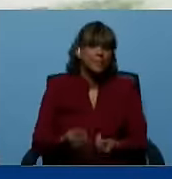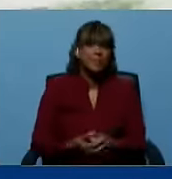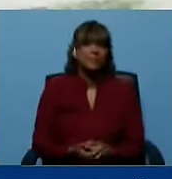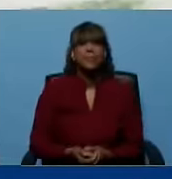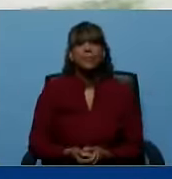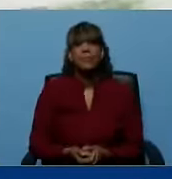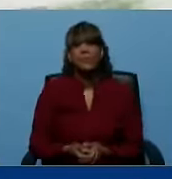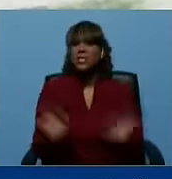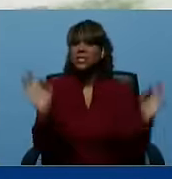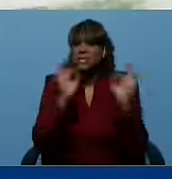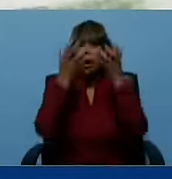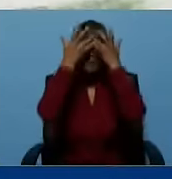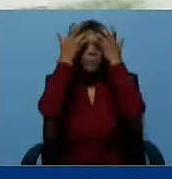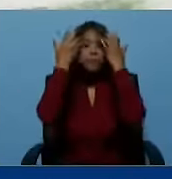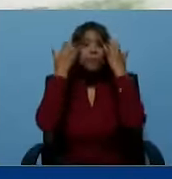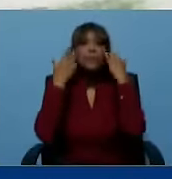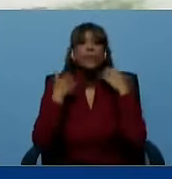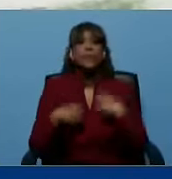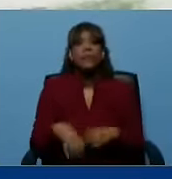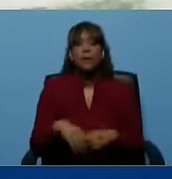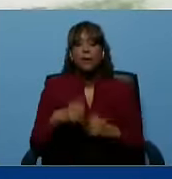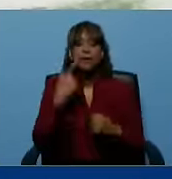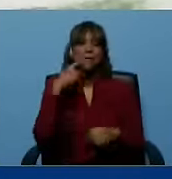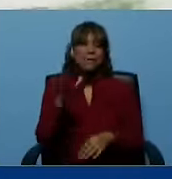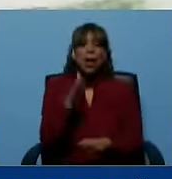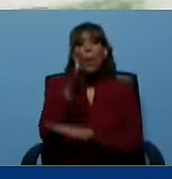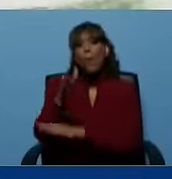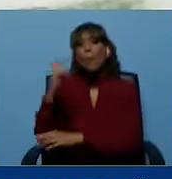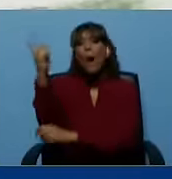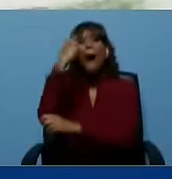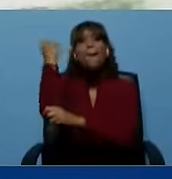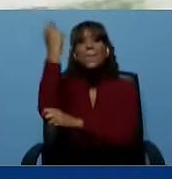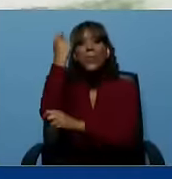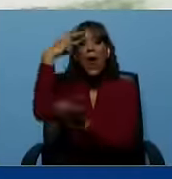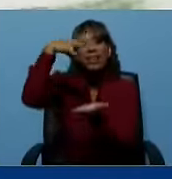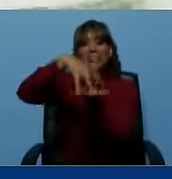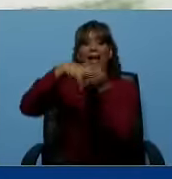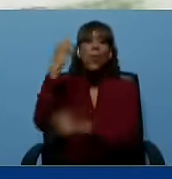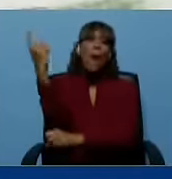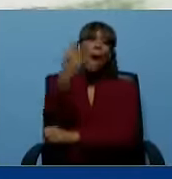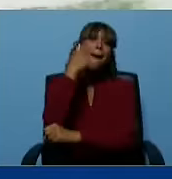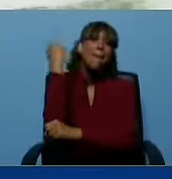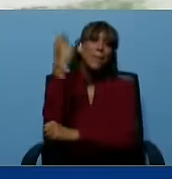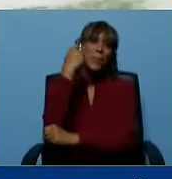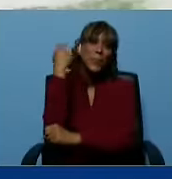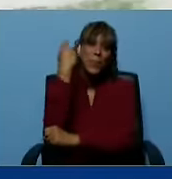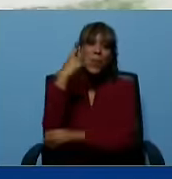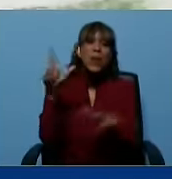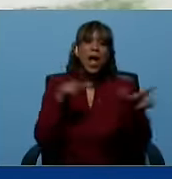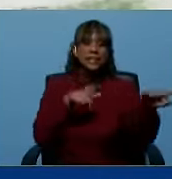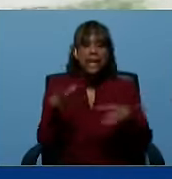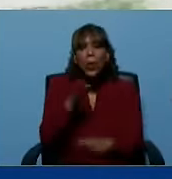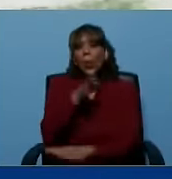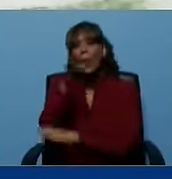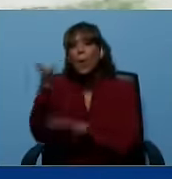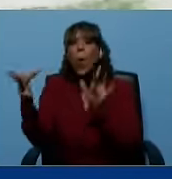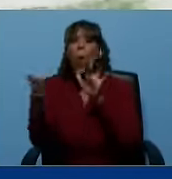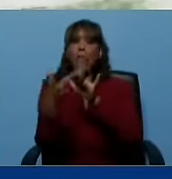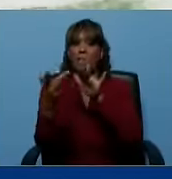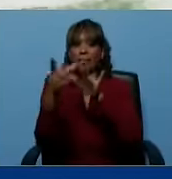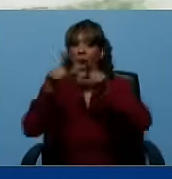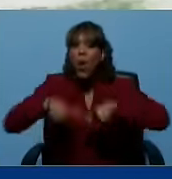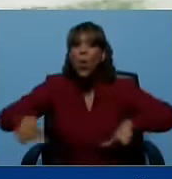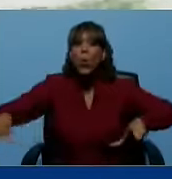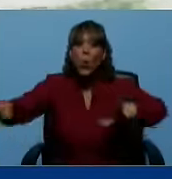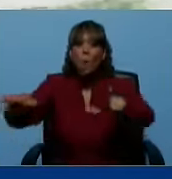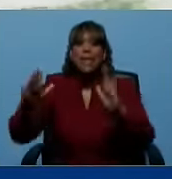No digo más. Ahora nos vamos directo a Apure. A Apure. Allá hay una urbanización